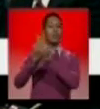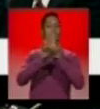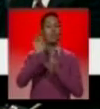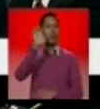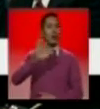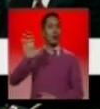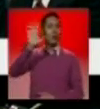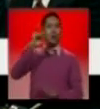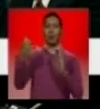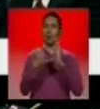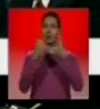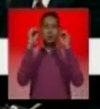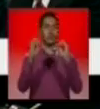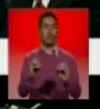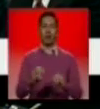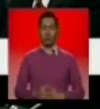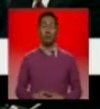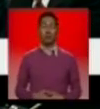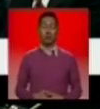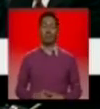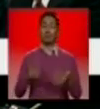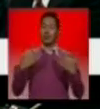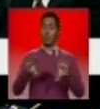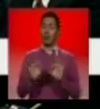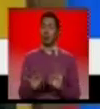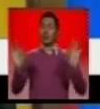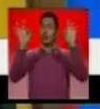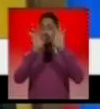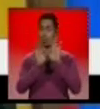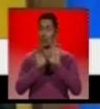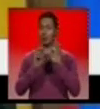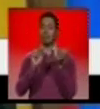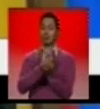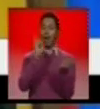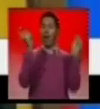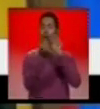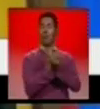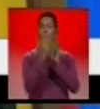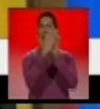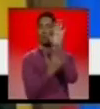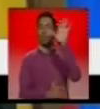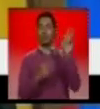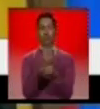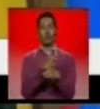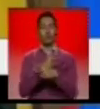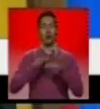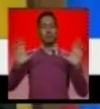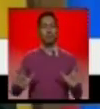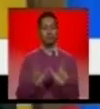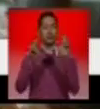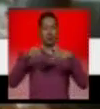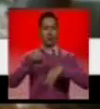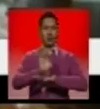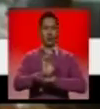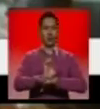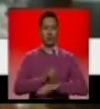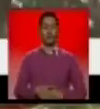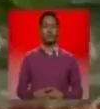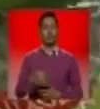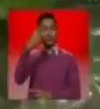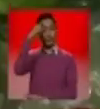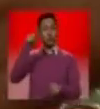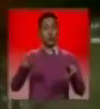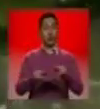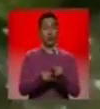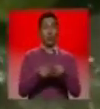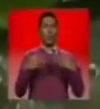con cero arancel. Será un impulso muy importante para el cambio de la matriz productiva que estamos impulsando en el Ecuador. Con este acuerdo se espera